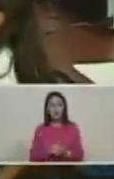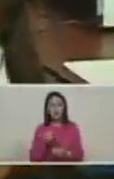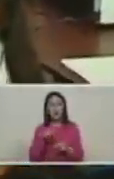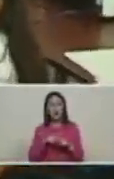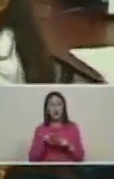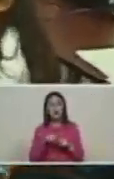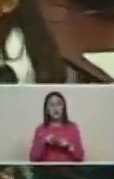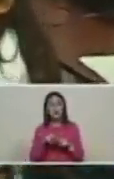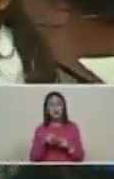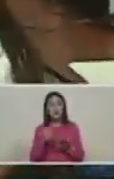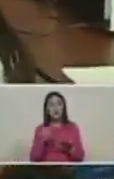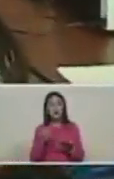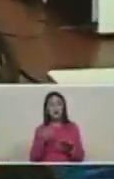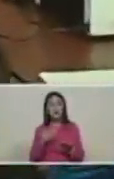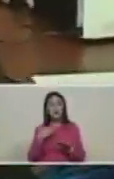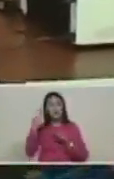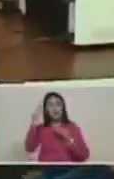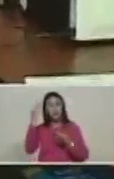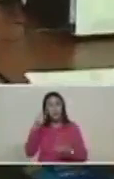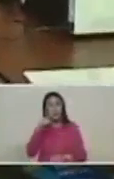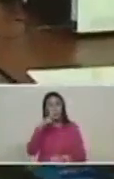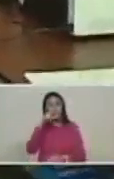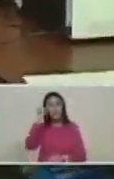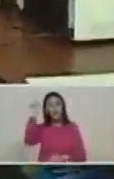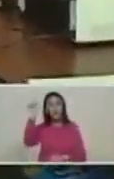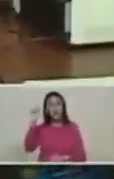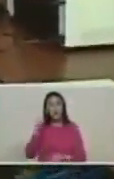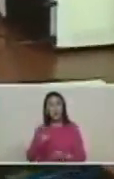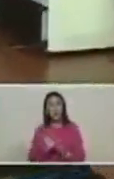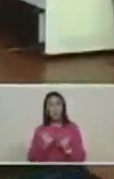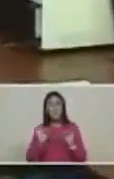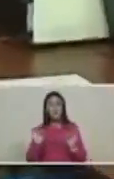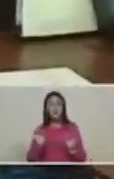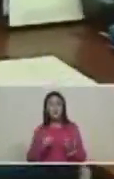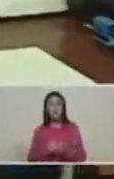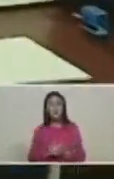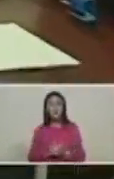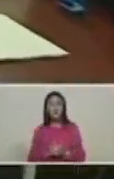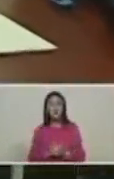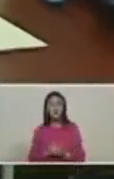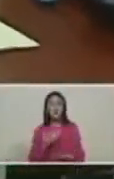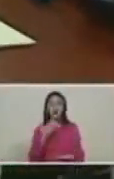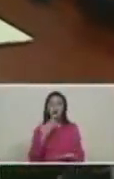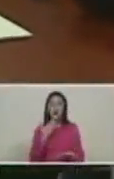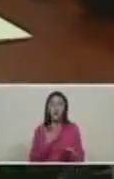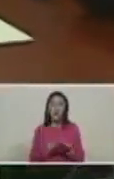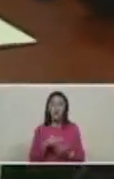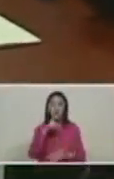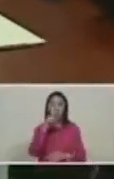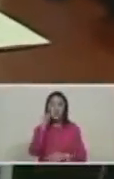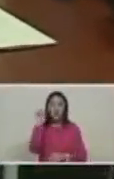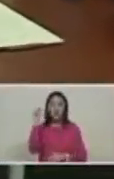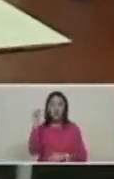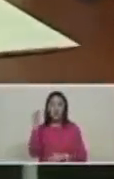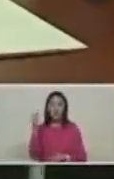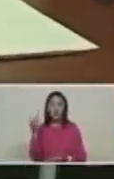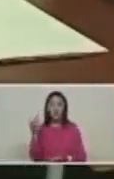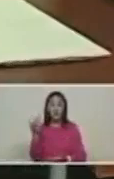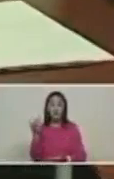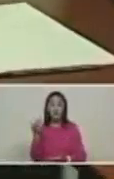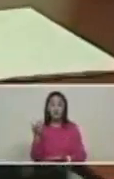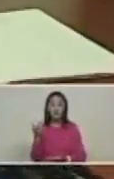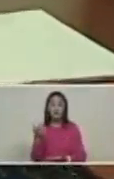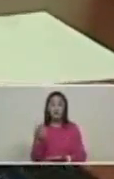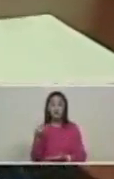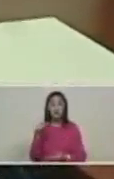temprano, quería enviarle un mensaje a usted, mi comandante, un mensaje muy especial. Adelante. Gracias a Maduro tenemos este Alzheimer tan